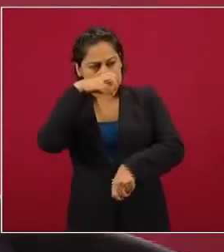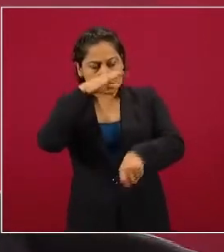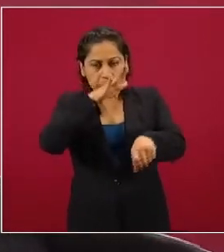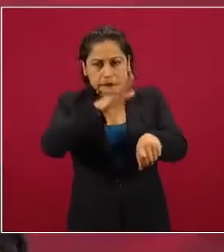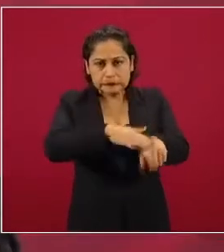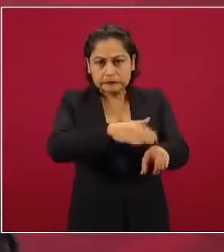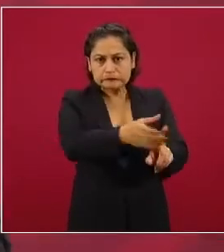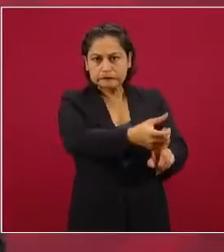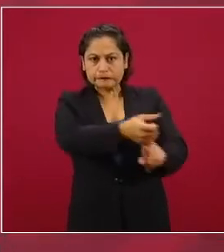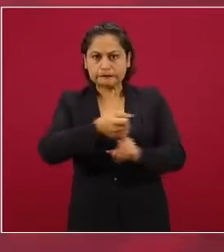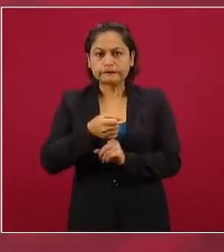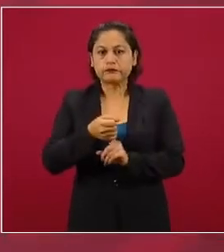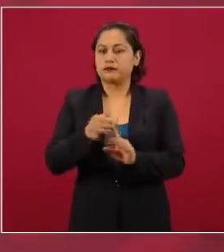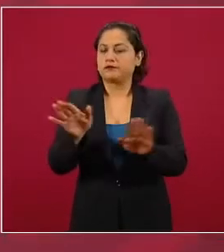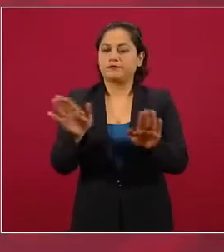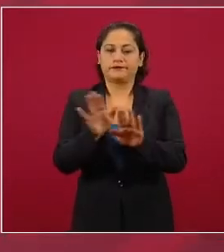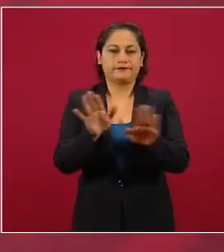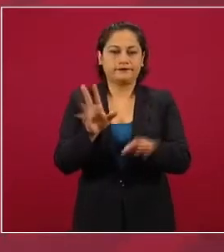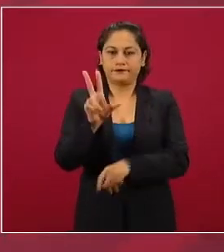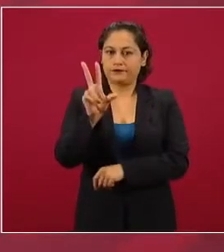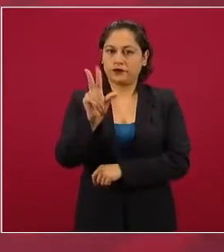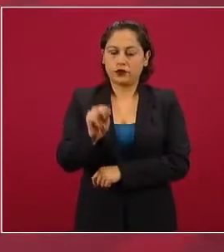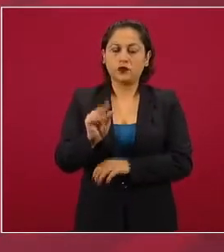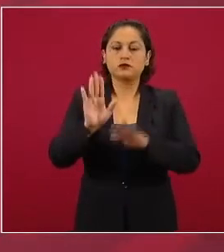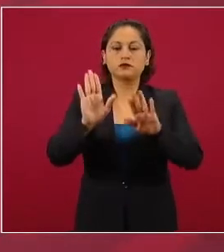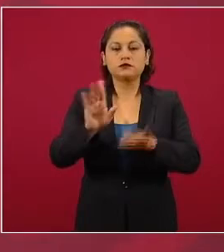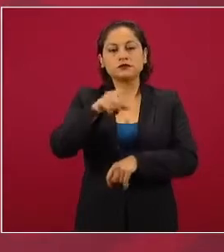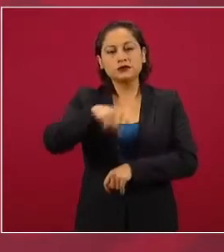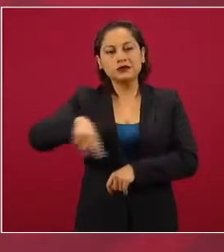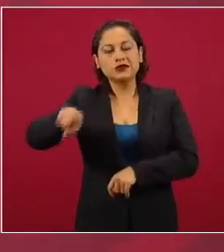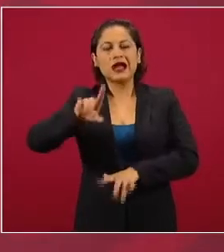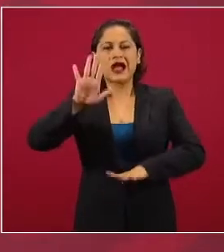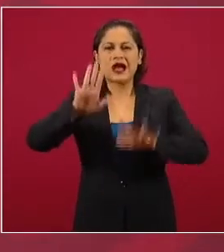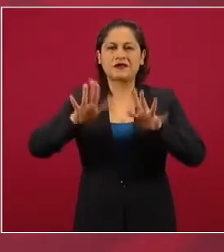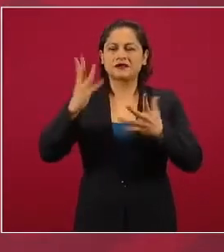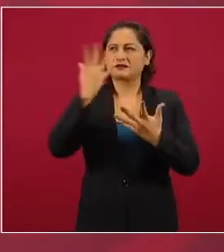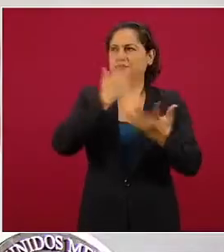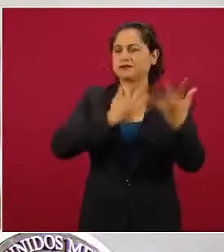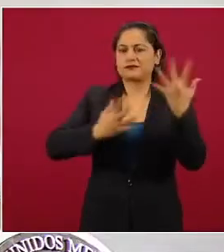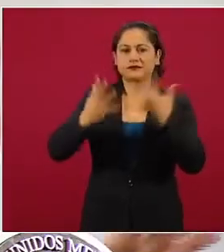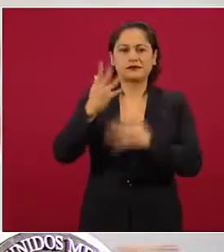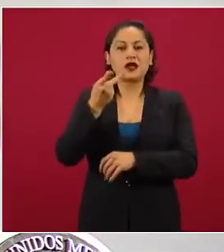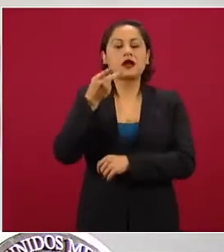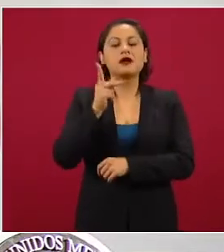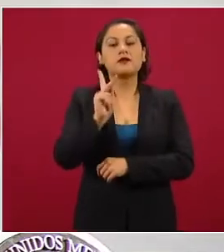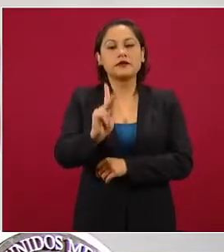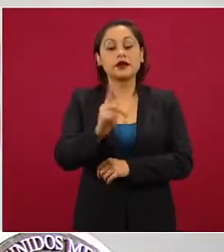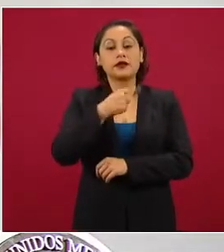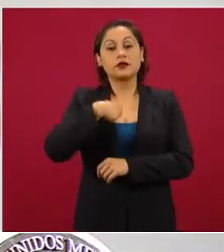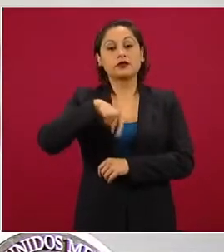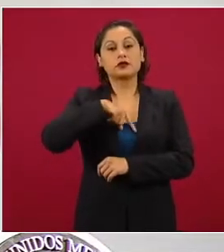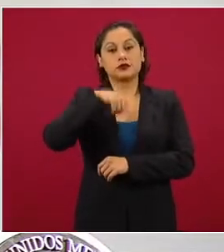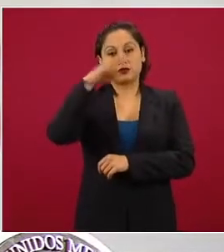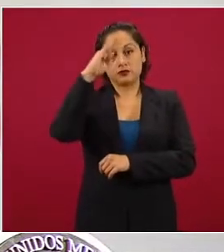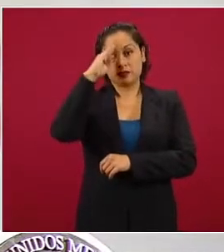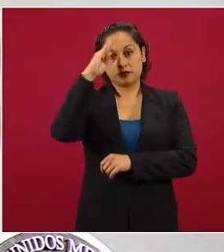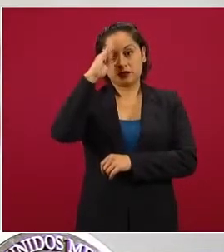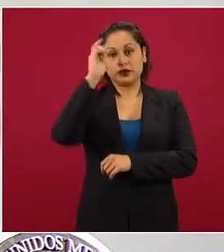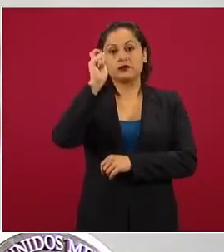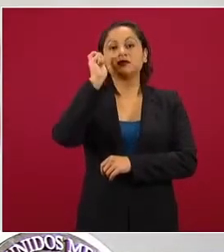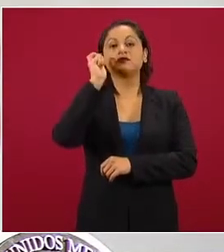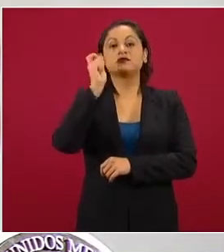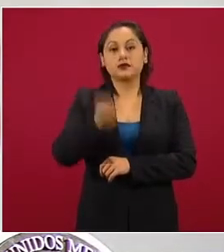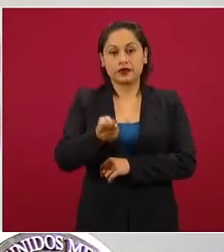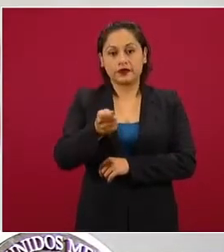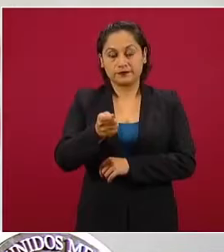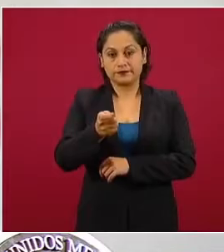técnico a veces poco claro, pero lo hemos intentado destacar. Hay una gran diferencia entre